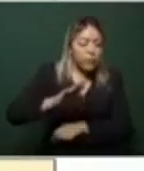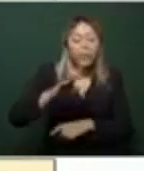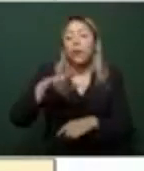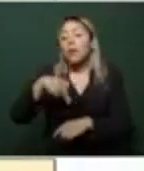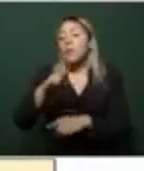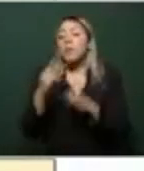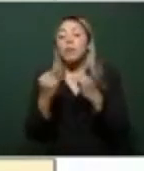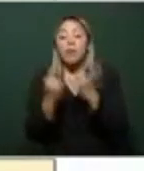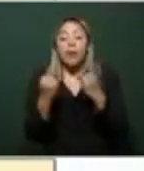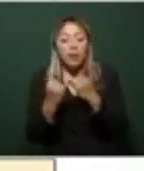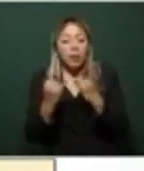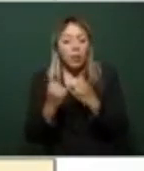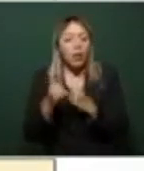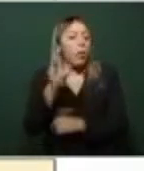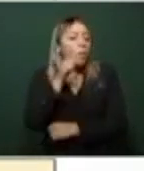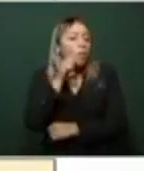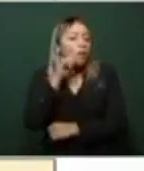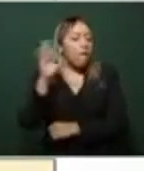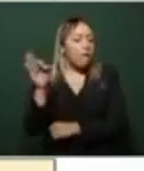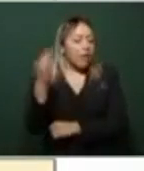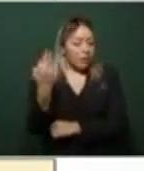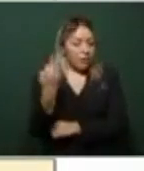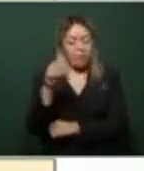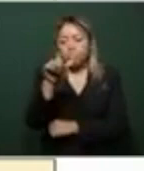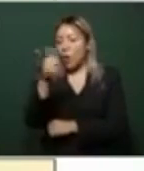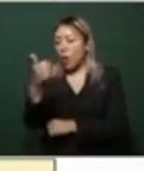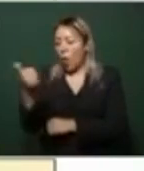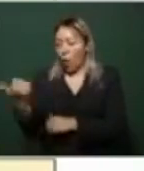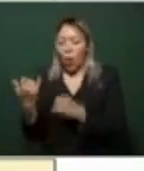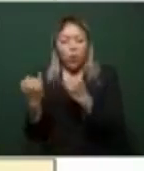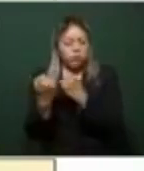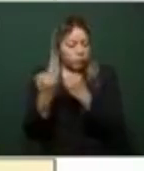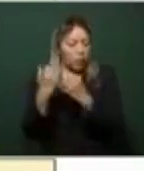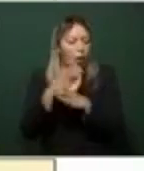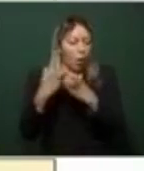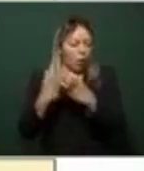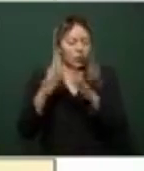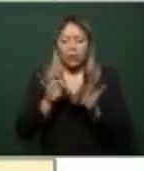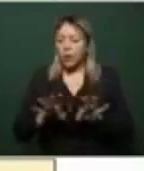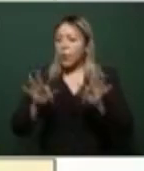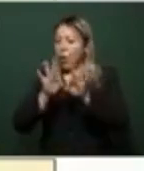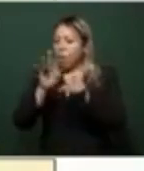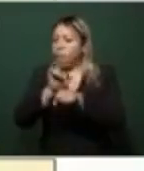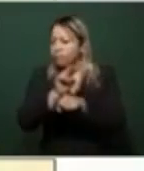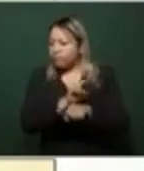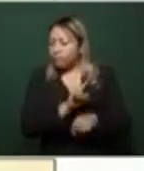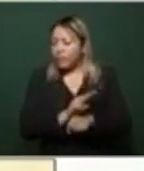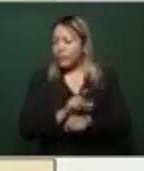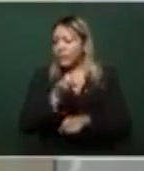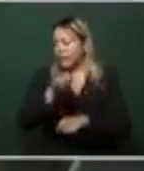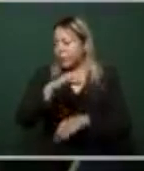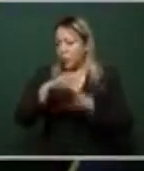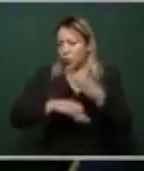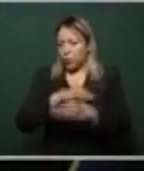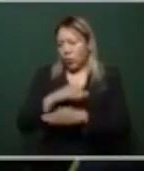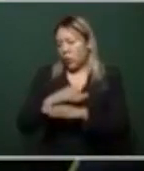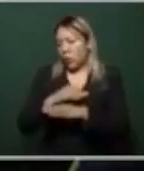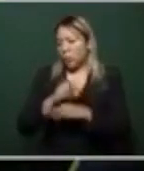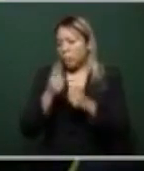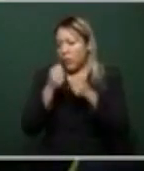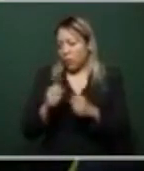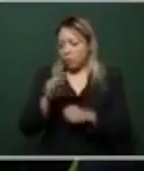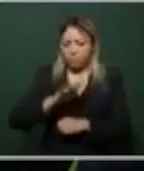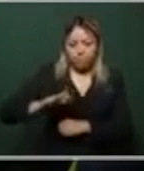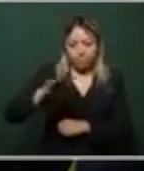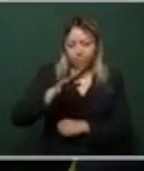también Policía Federal en otros ámbitos también que van involucrados a la seguridad pública. Esta